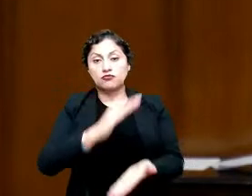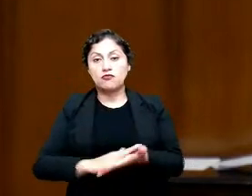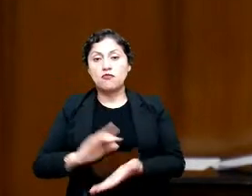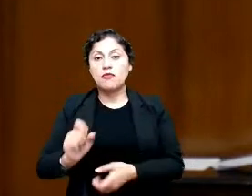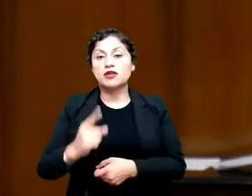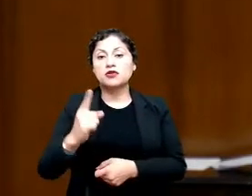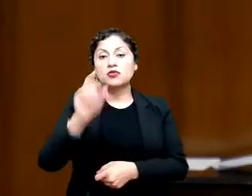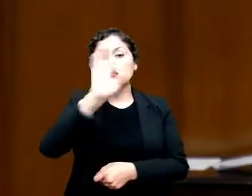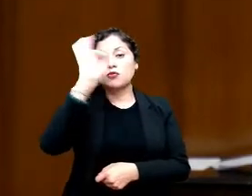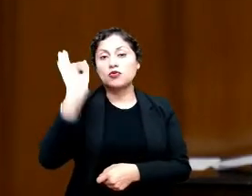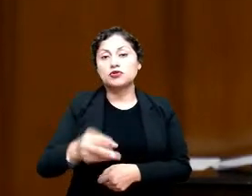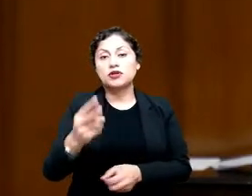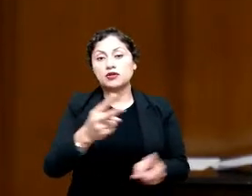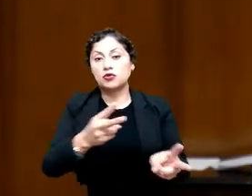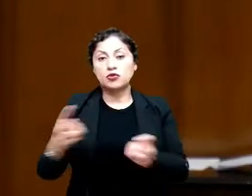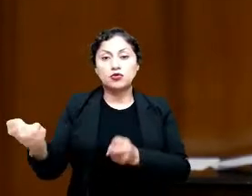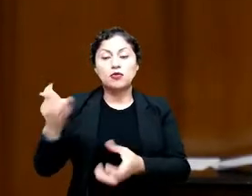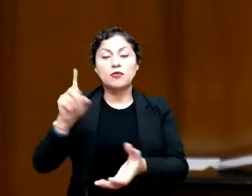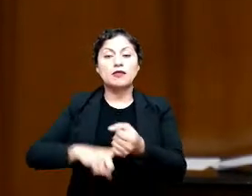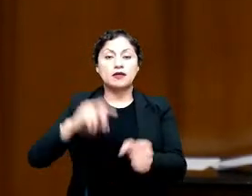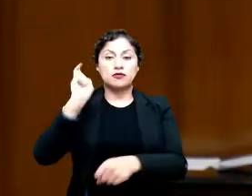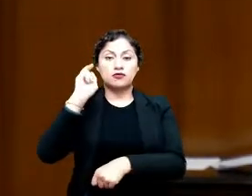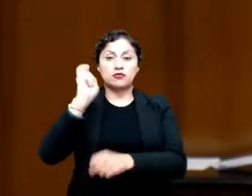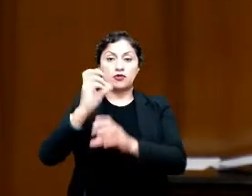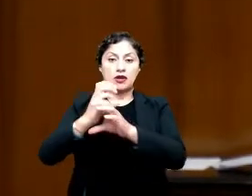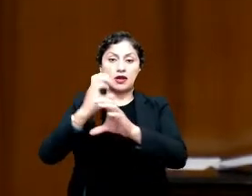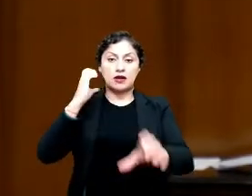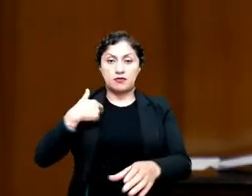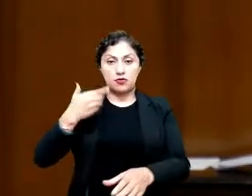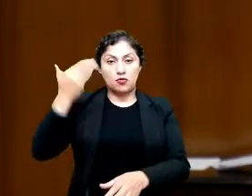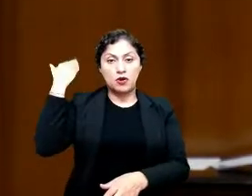el robo al transporte público, como lo comentamos hace rato.